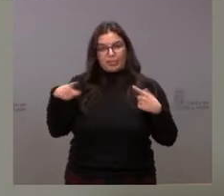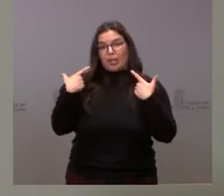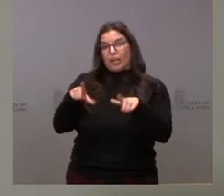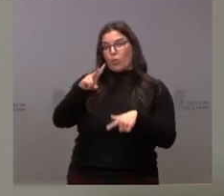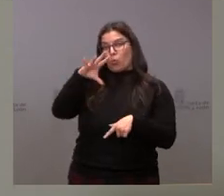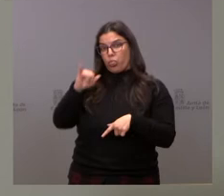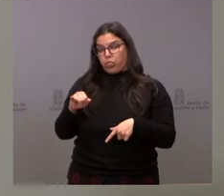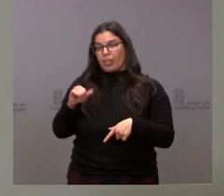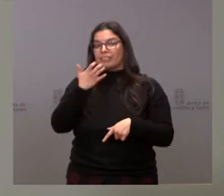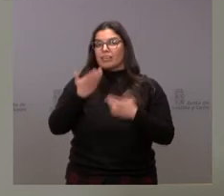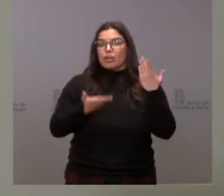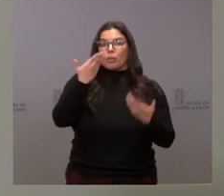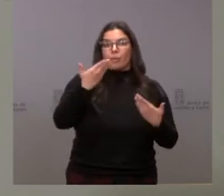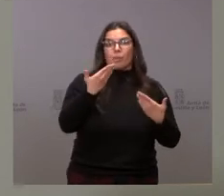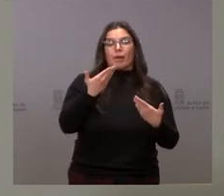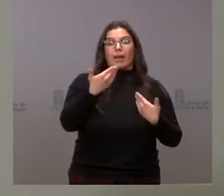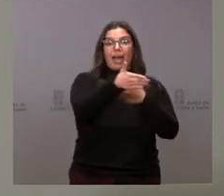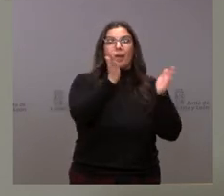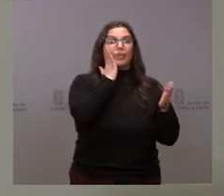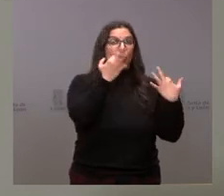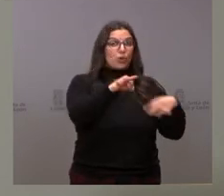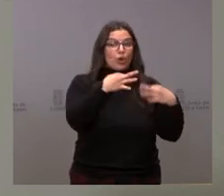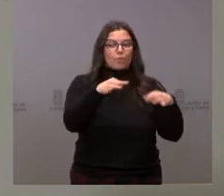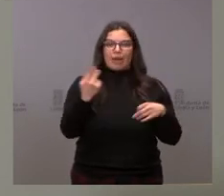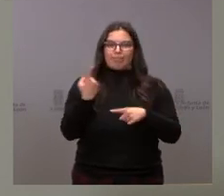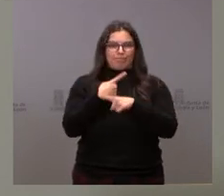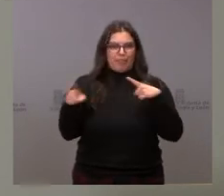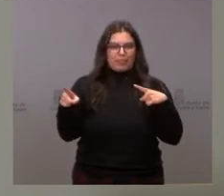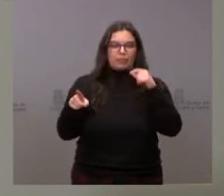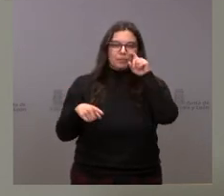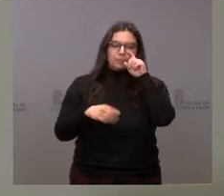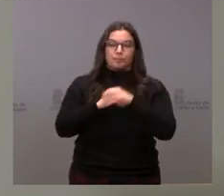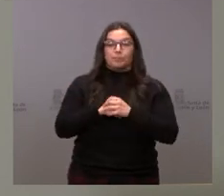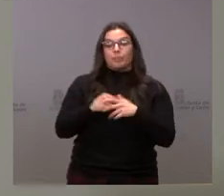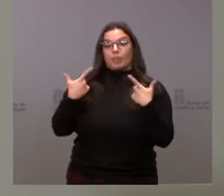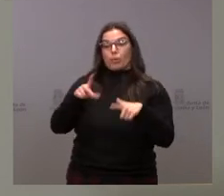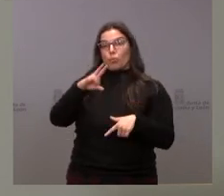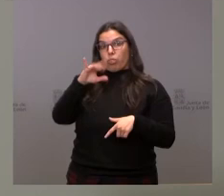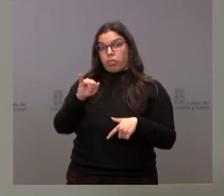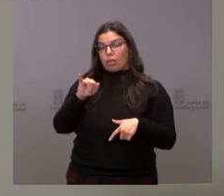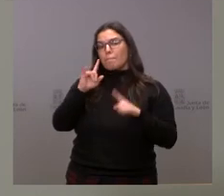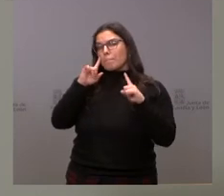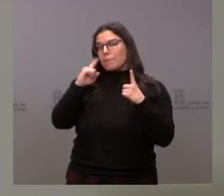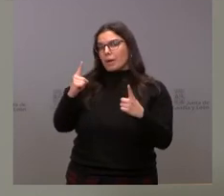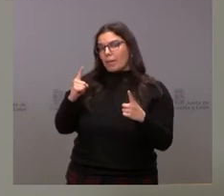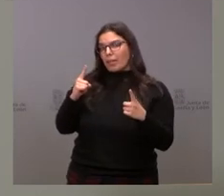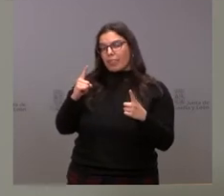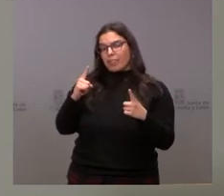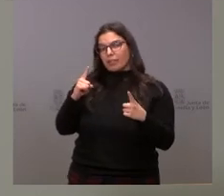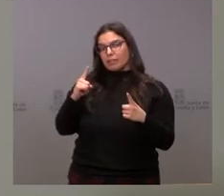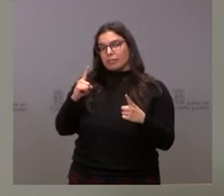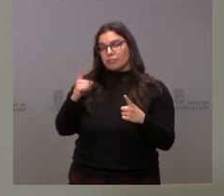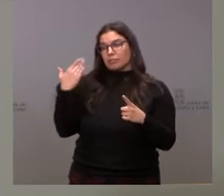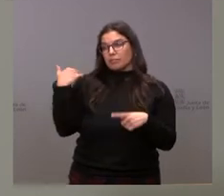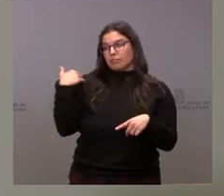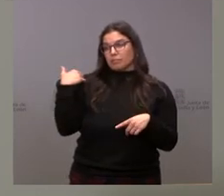con respecto a las unidades de hospitalización convencional en nuestras unidades de críticos por primera vez desde